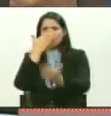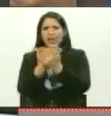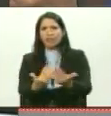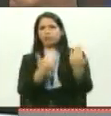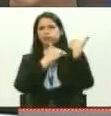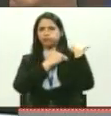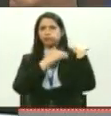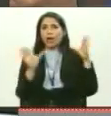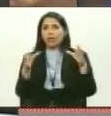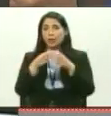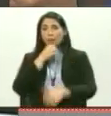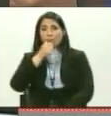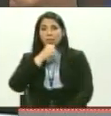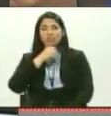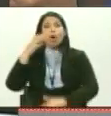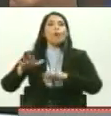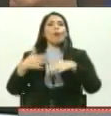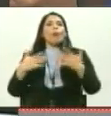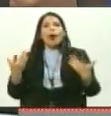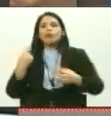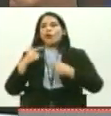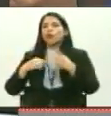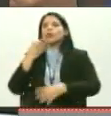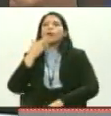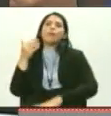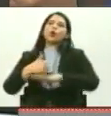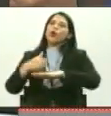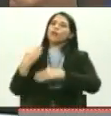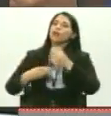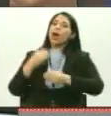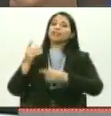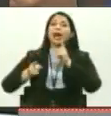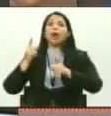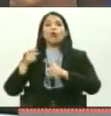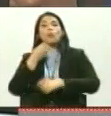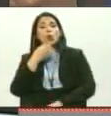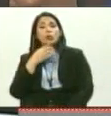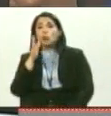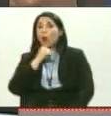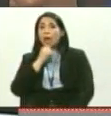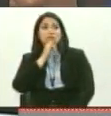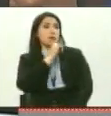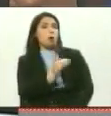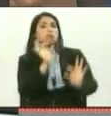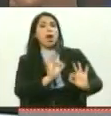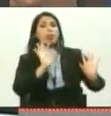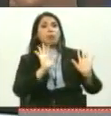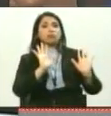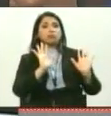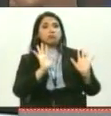los equipadas cuando las cosas son el gobierno hace algo bueno eso no aparece por ningún lado